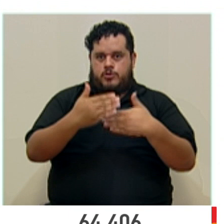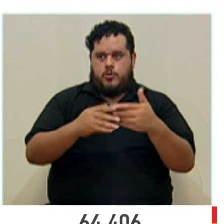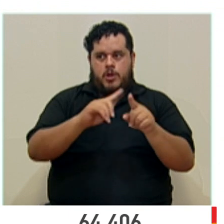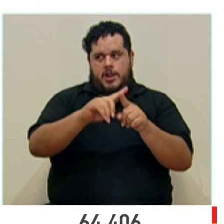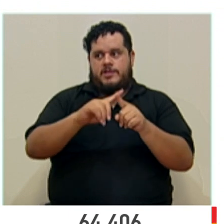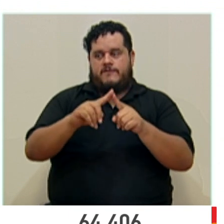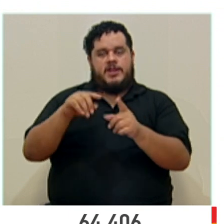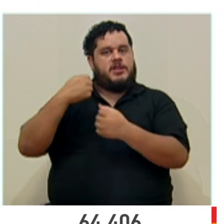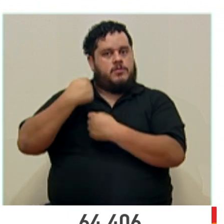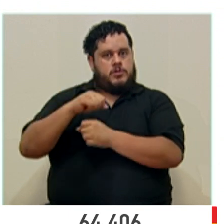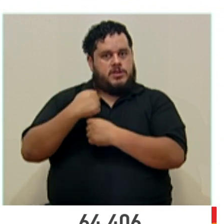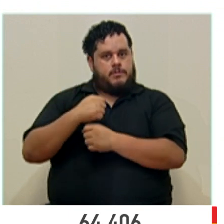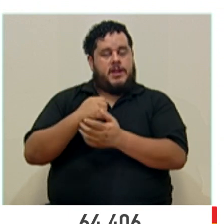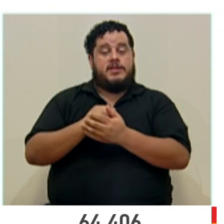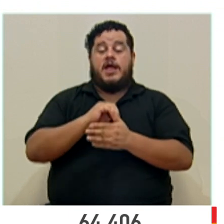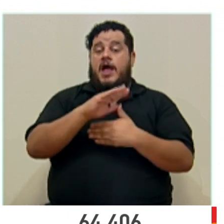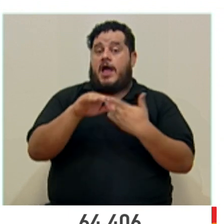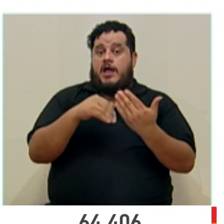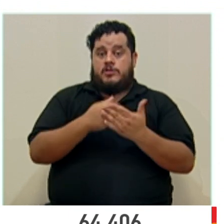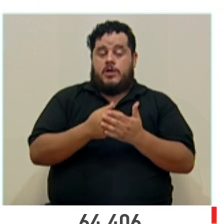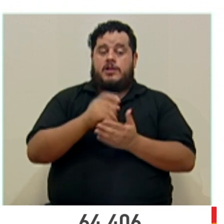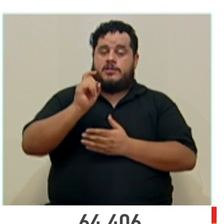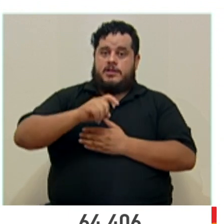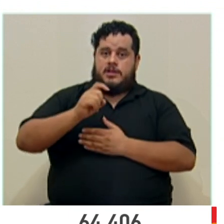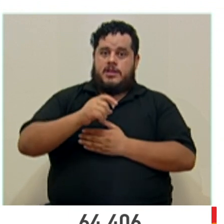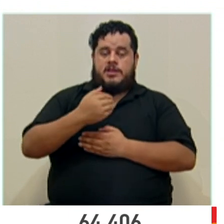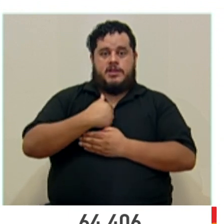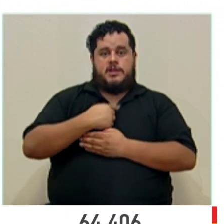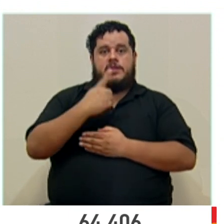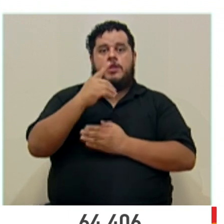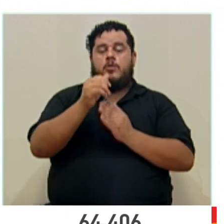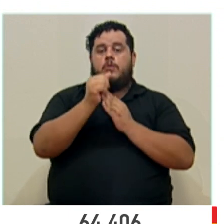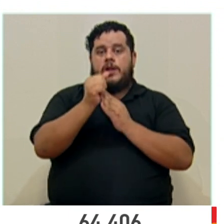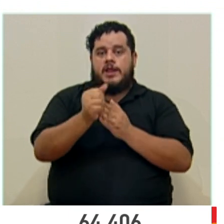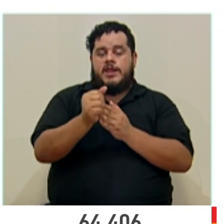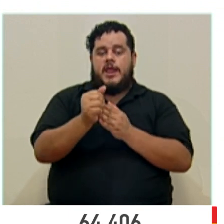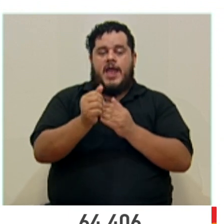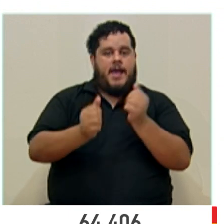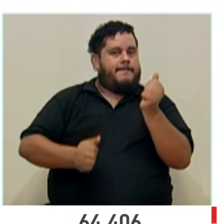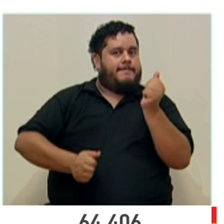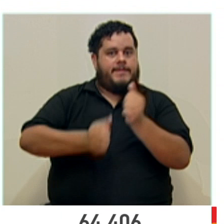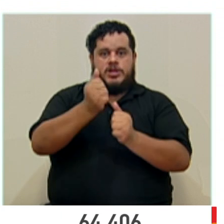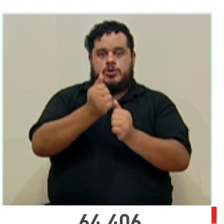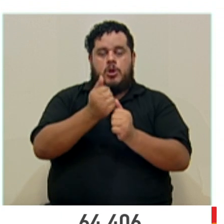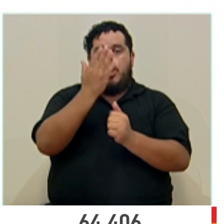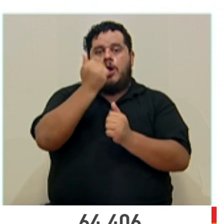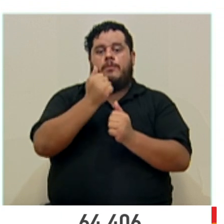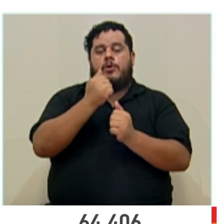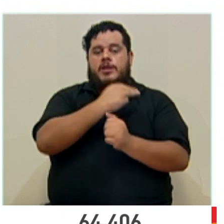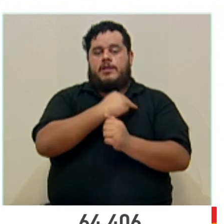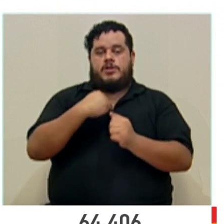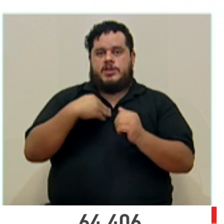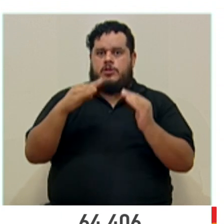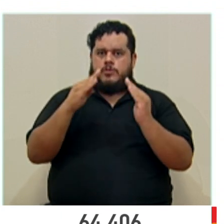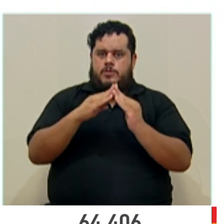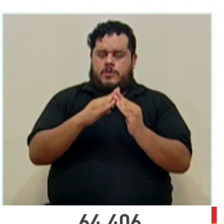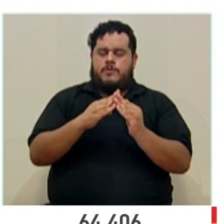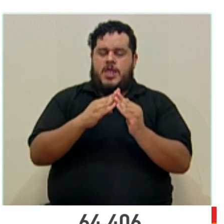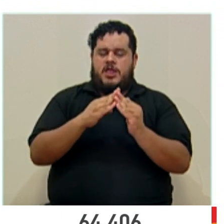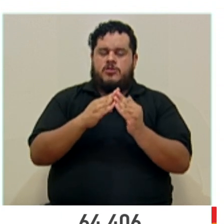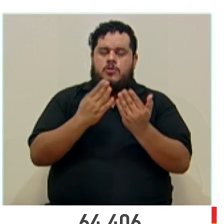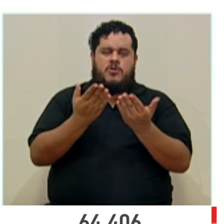las municipalidades, a aquellas que necesiten tener una guía un poco mayor, pues el Ministerio de Vivienda les